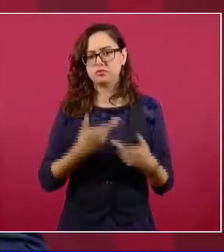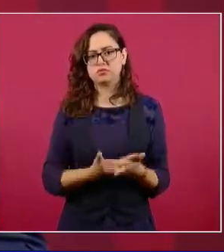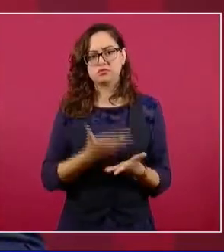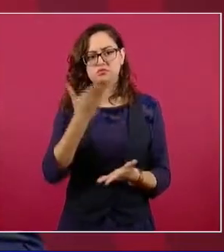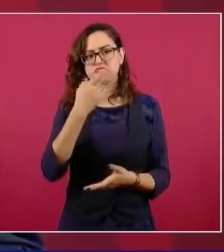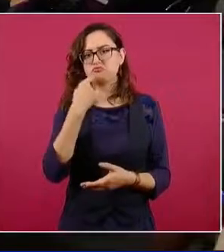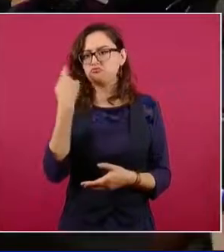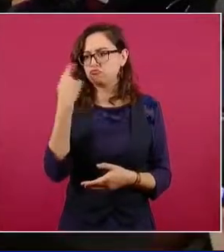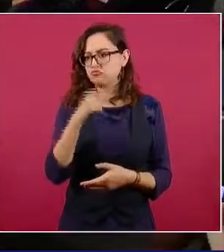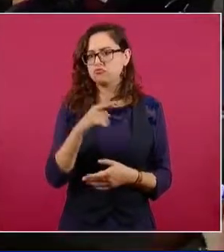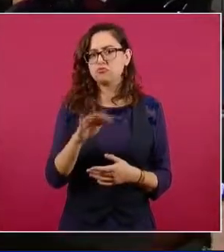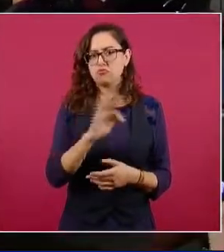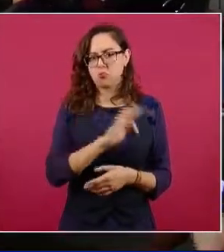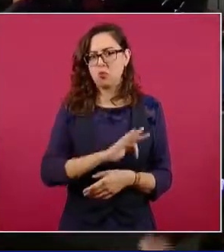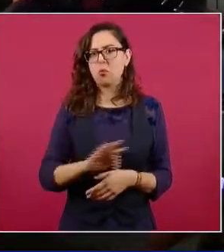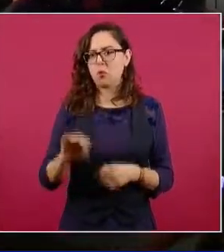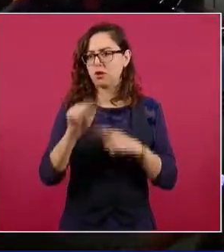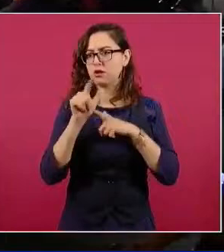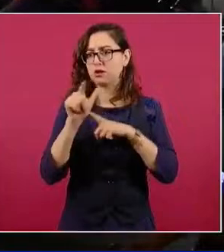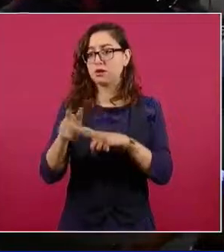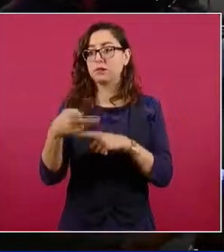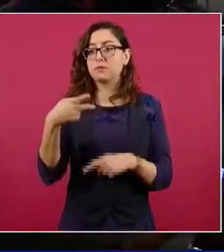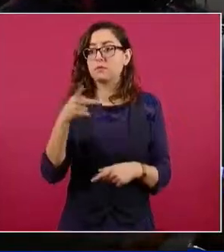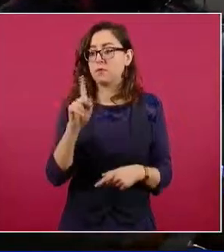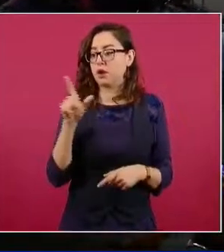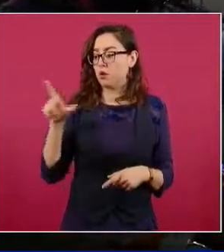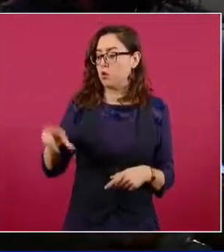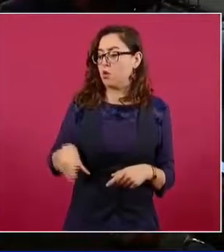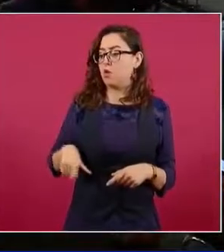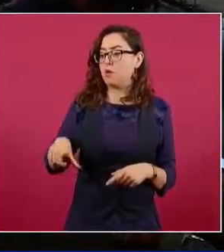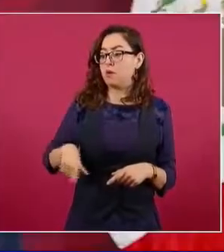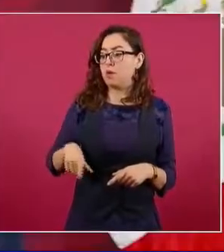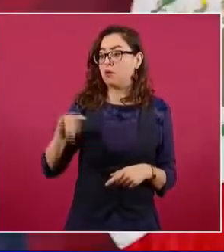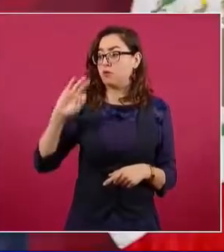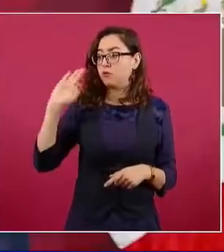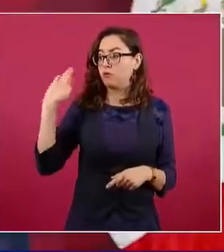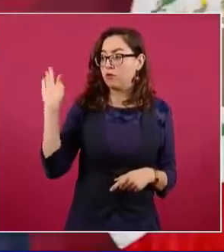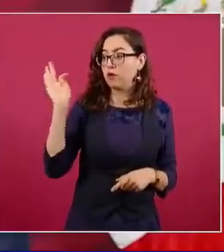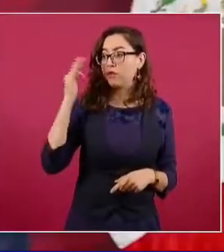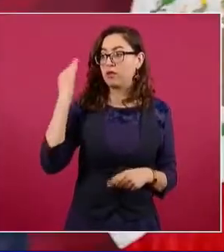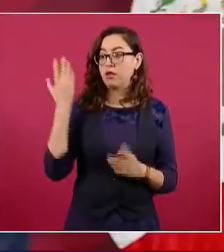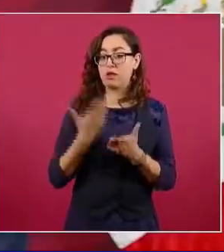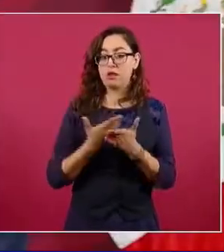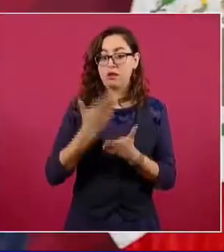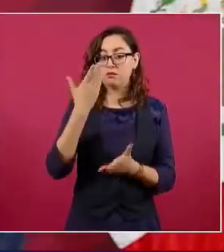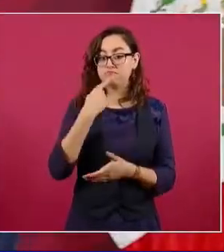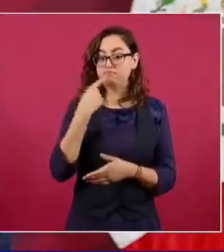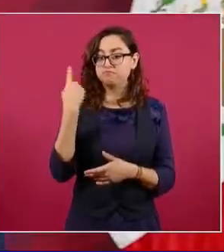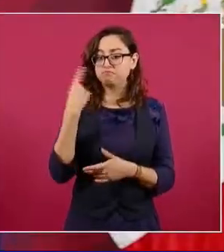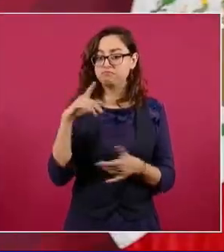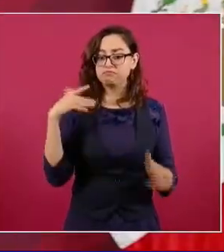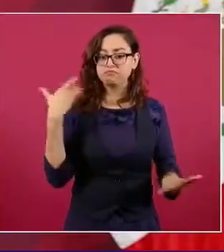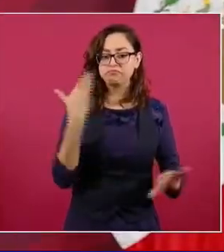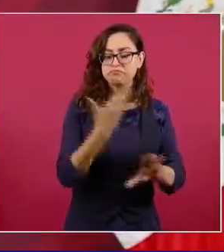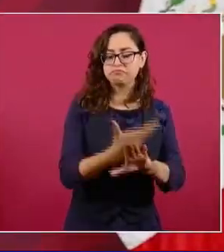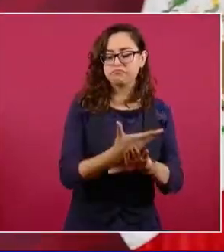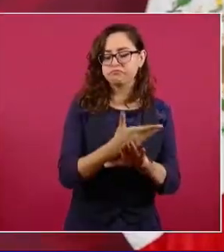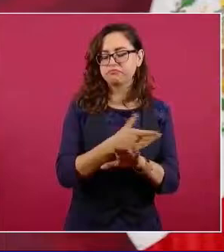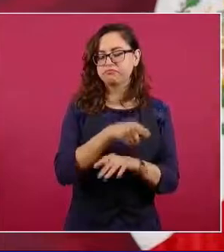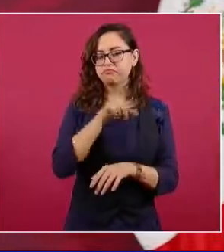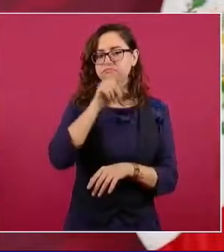denuncias. En el caso de nosotros, lo que tiene que ver con el Ejecutivo,